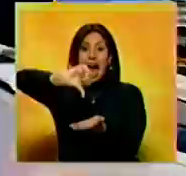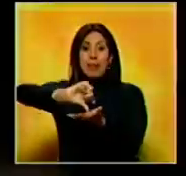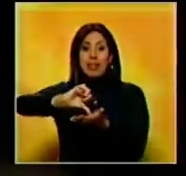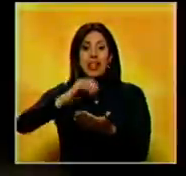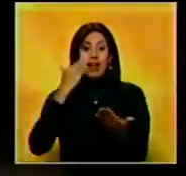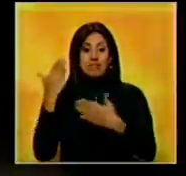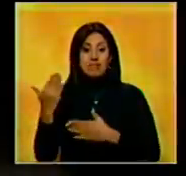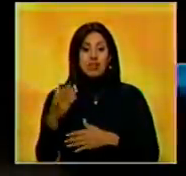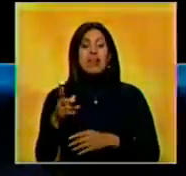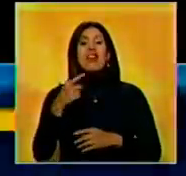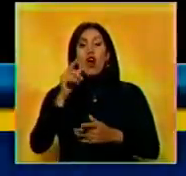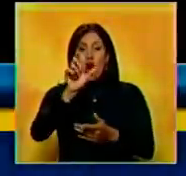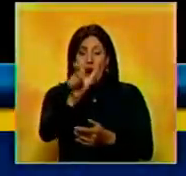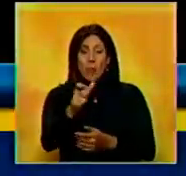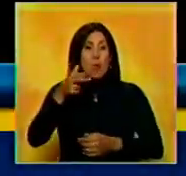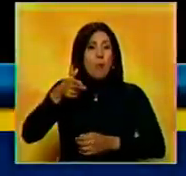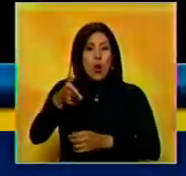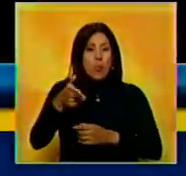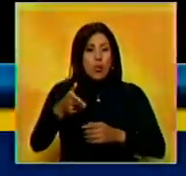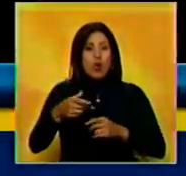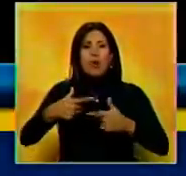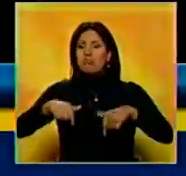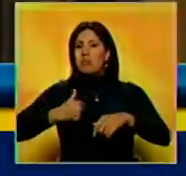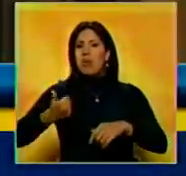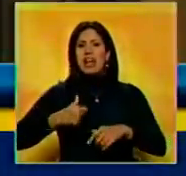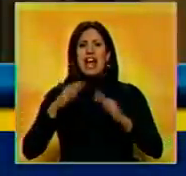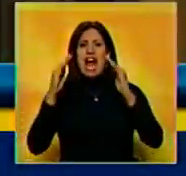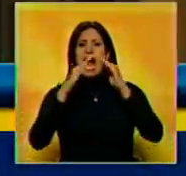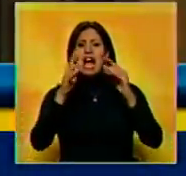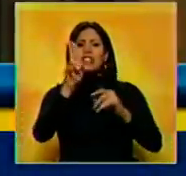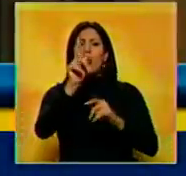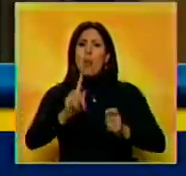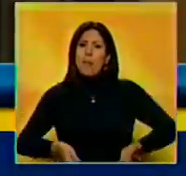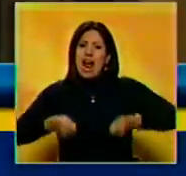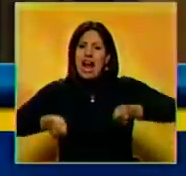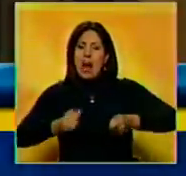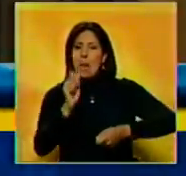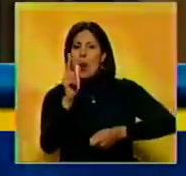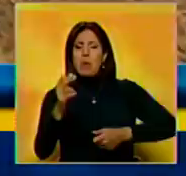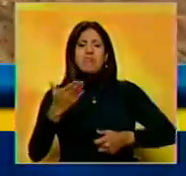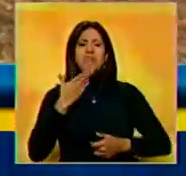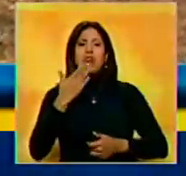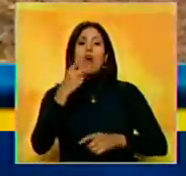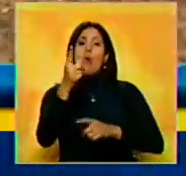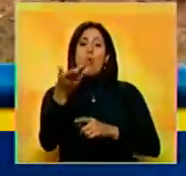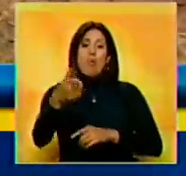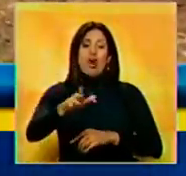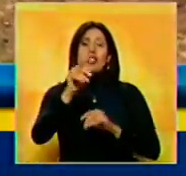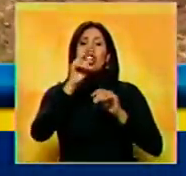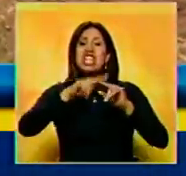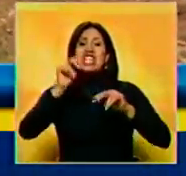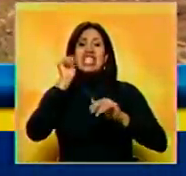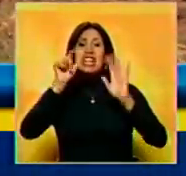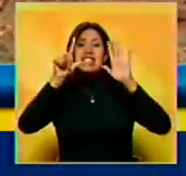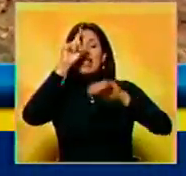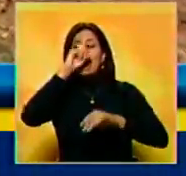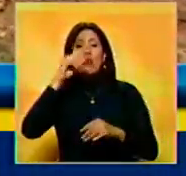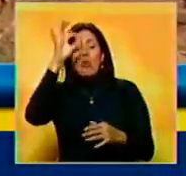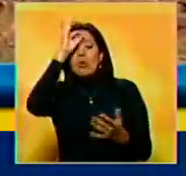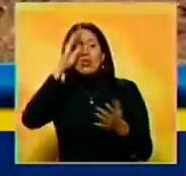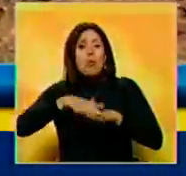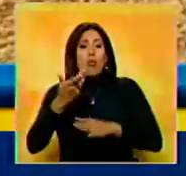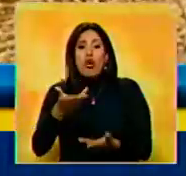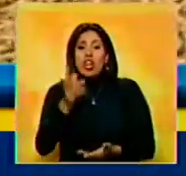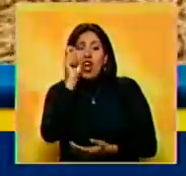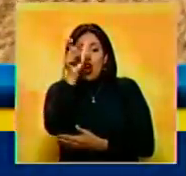manila el atacante abrió fuego al azar contra viviendas y un mercado entre los muertos hay una niña de 7 años no se saben los